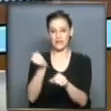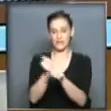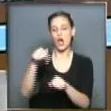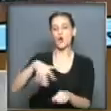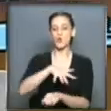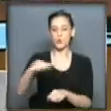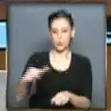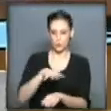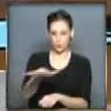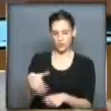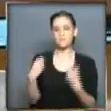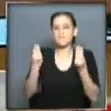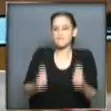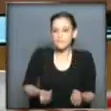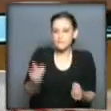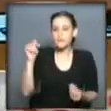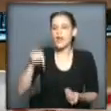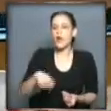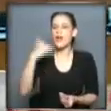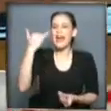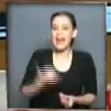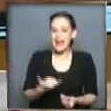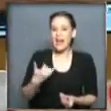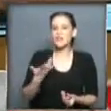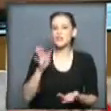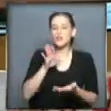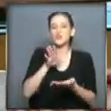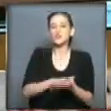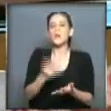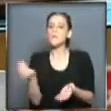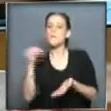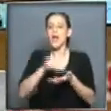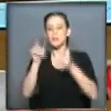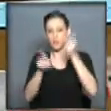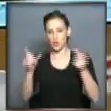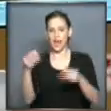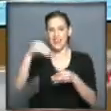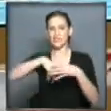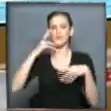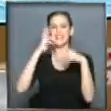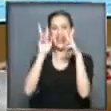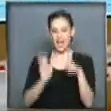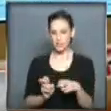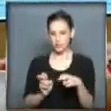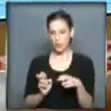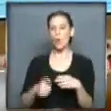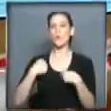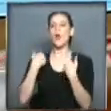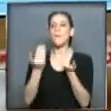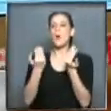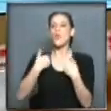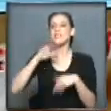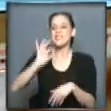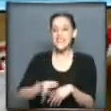lugar. ¿Qué pasa? Ahora se redobló el personal que está participando de este operativo para poder